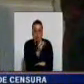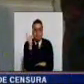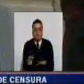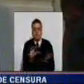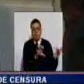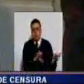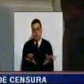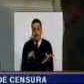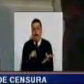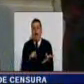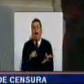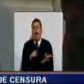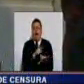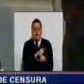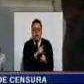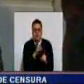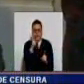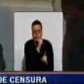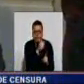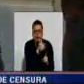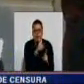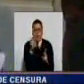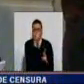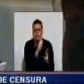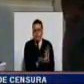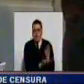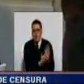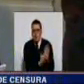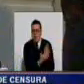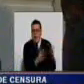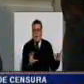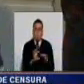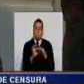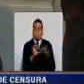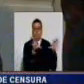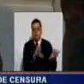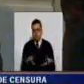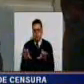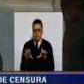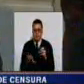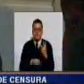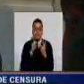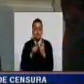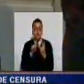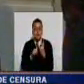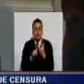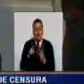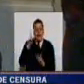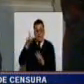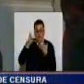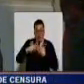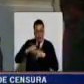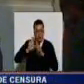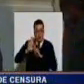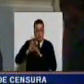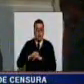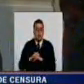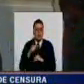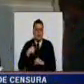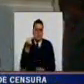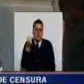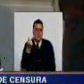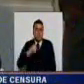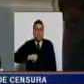en sí mismo un hecho, pero tienen que relacionarse con otros hechos. Hecho tres. Brookfield se ganó una millonada al no haber subasta.